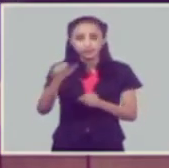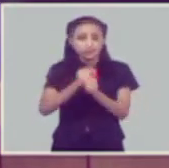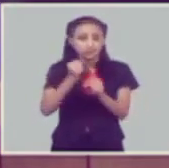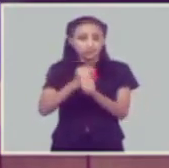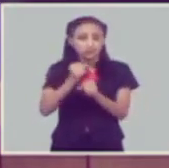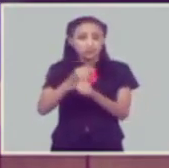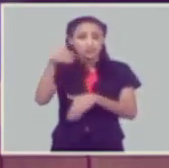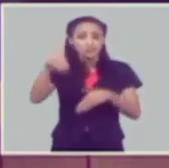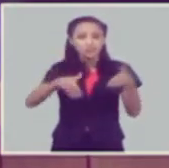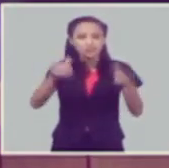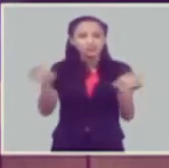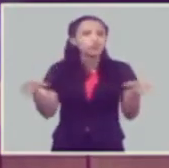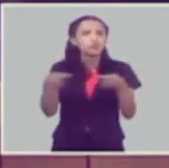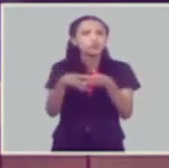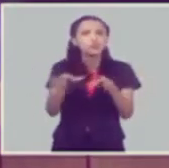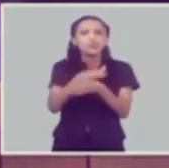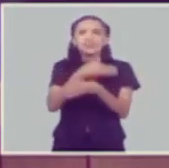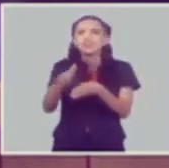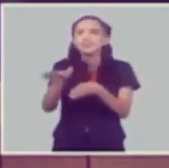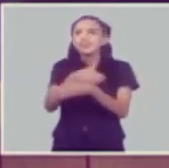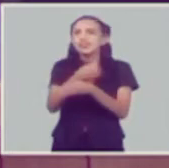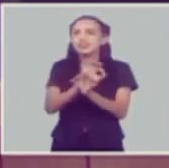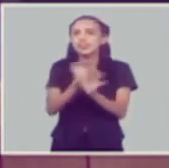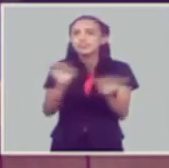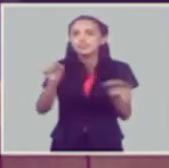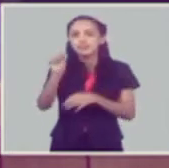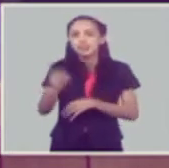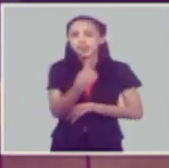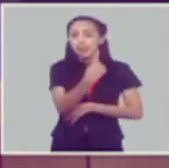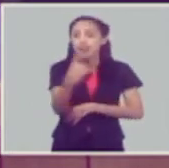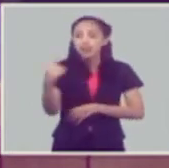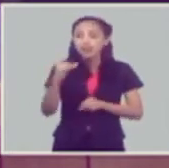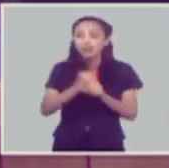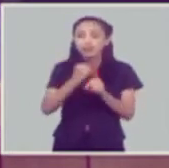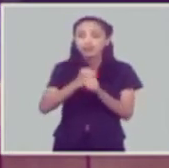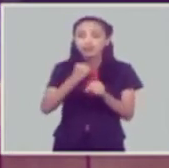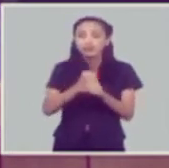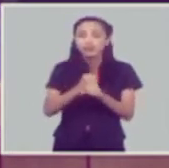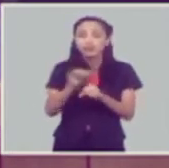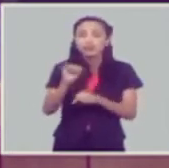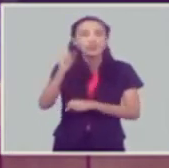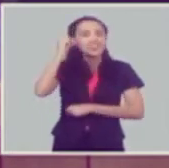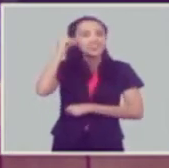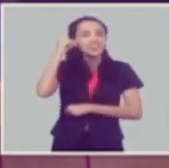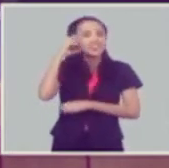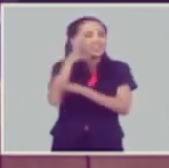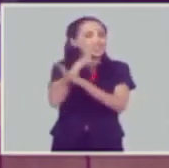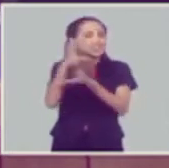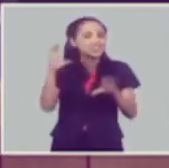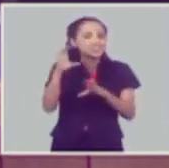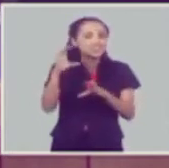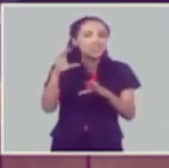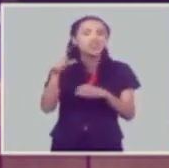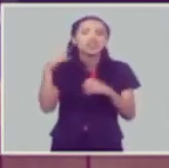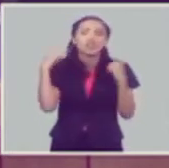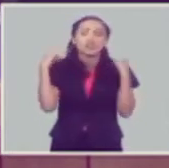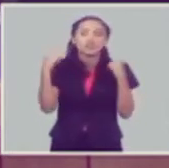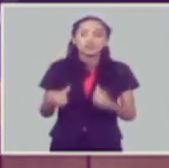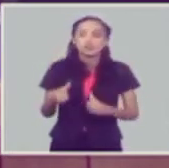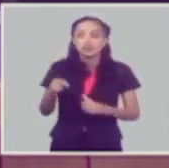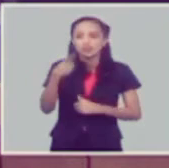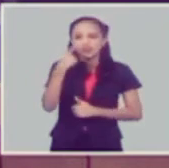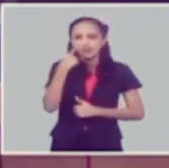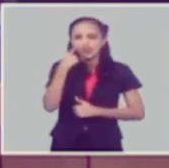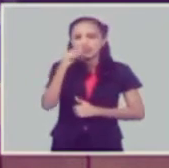momento equipos multidisciplinarios para que cada acción esté avalada por criterios científicos de dirección y sucedan con la